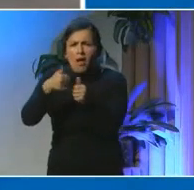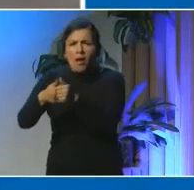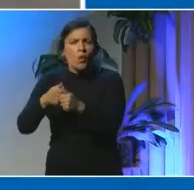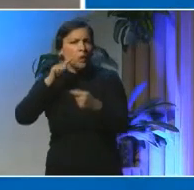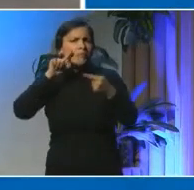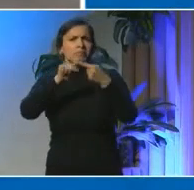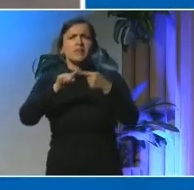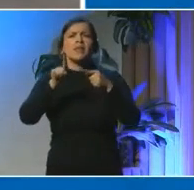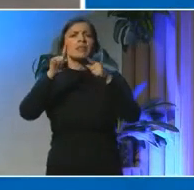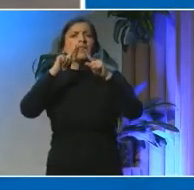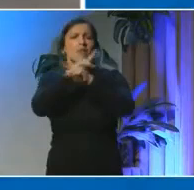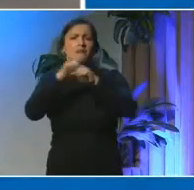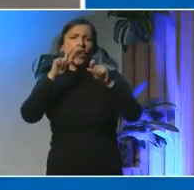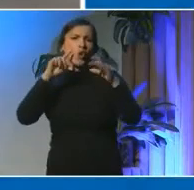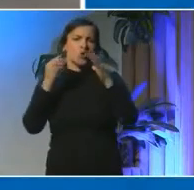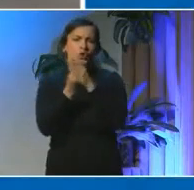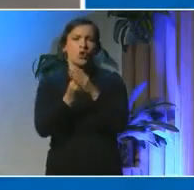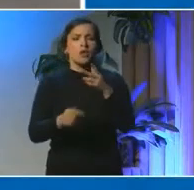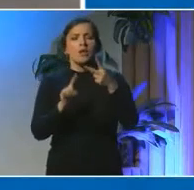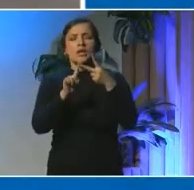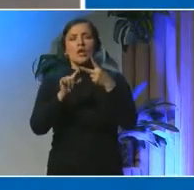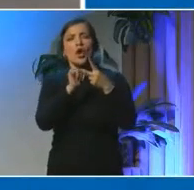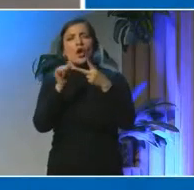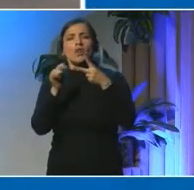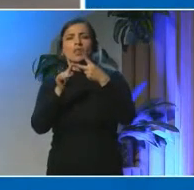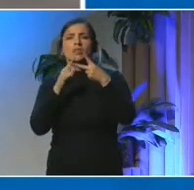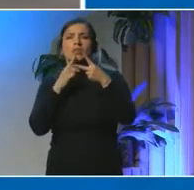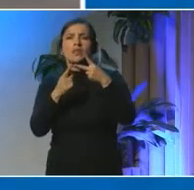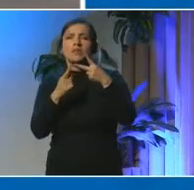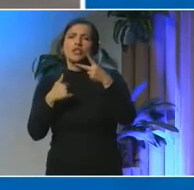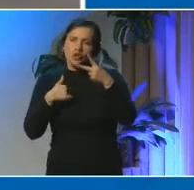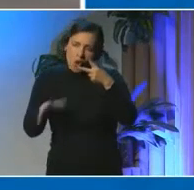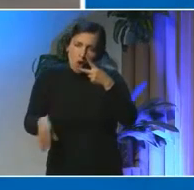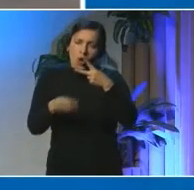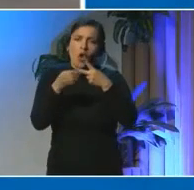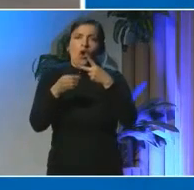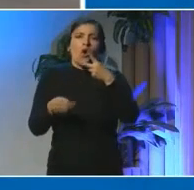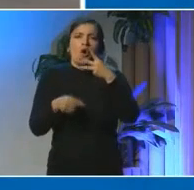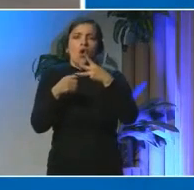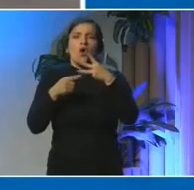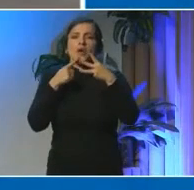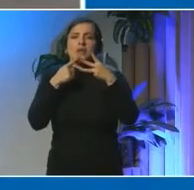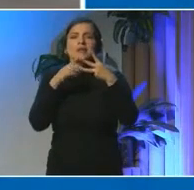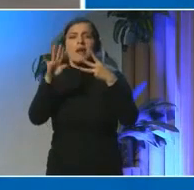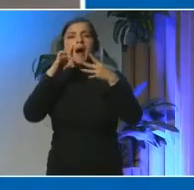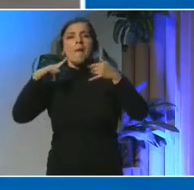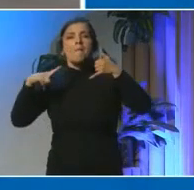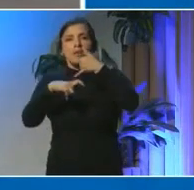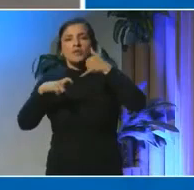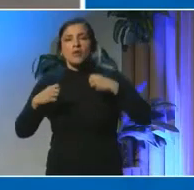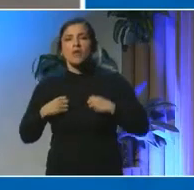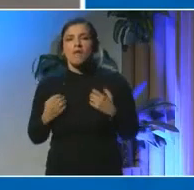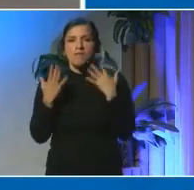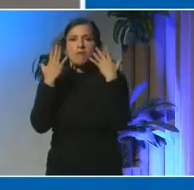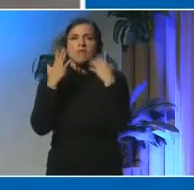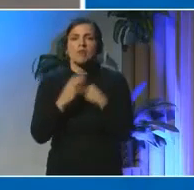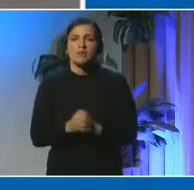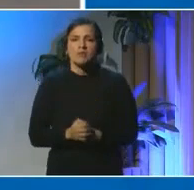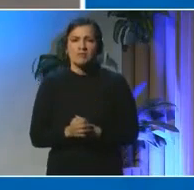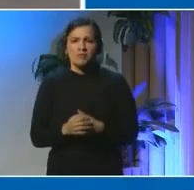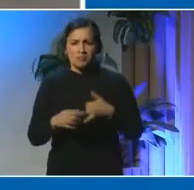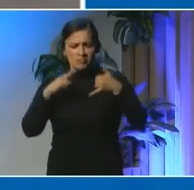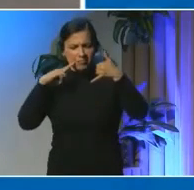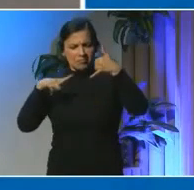inclusión Y tenemos una causa muy especial que creo que es de la que les quiero hablar hoy que se llama amazonía viva y Qué es amazonía